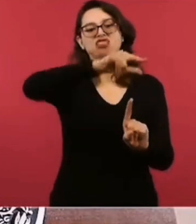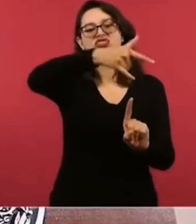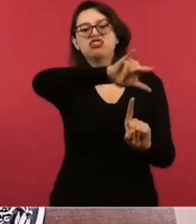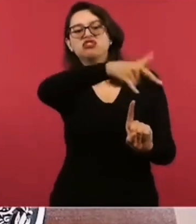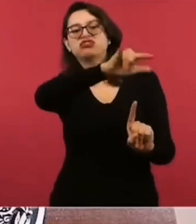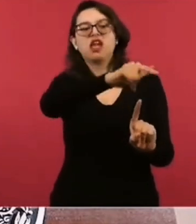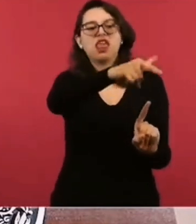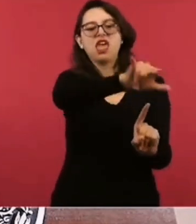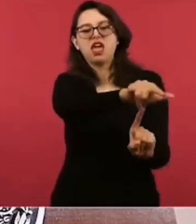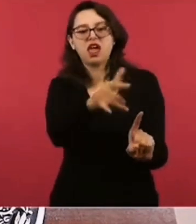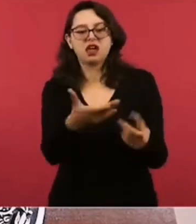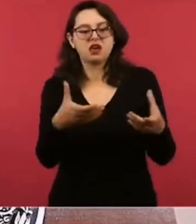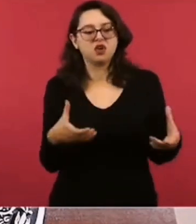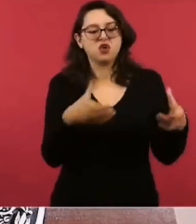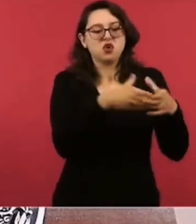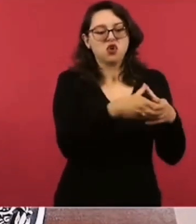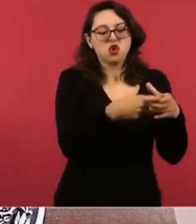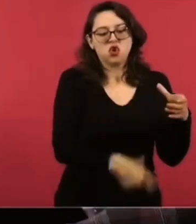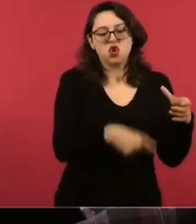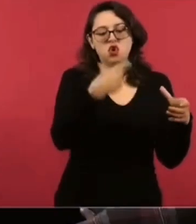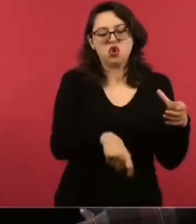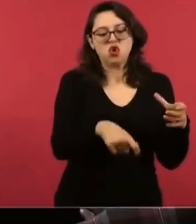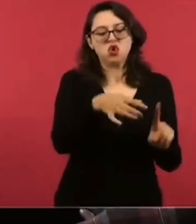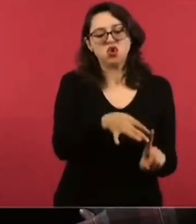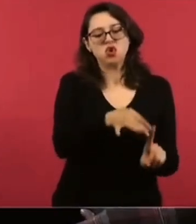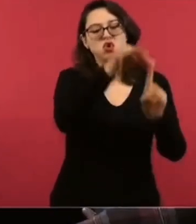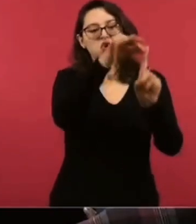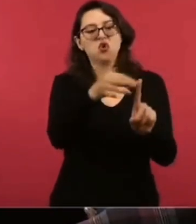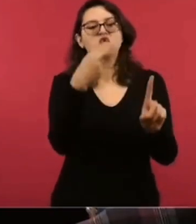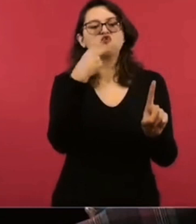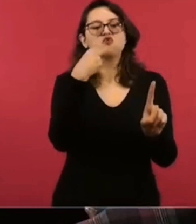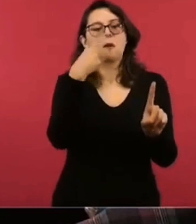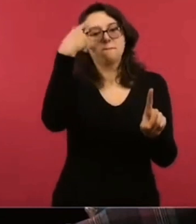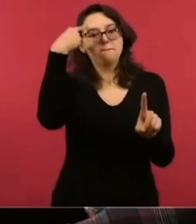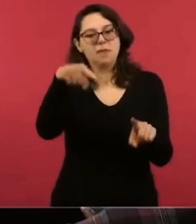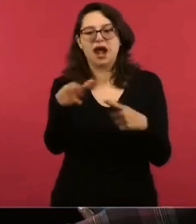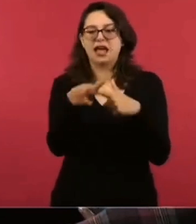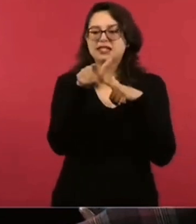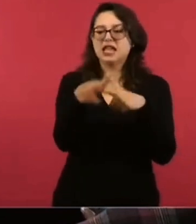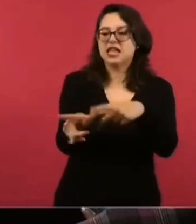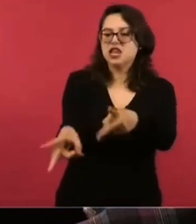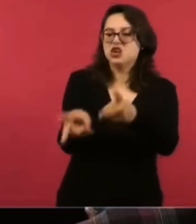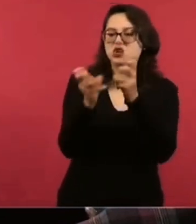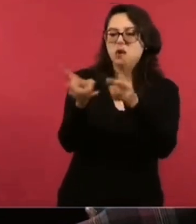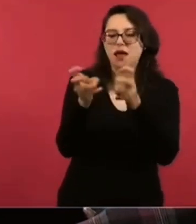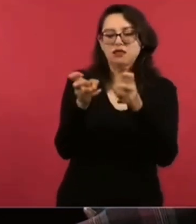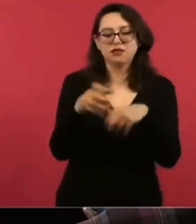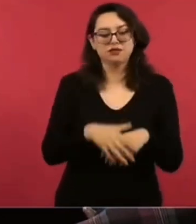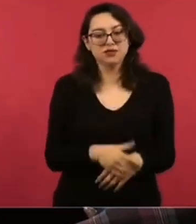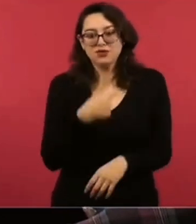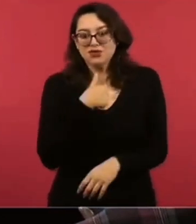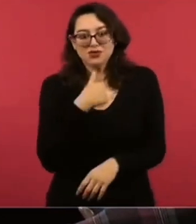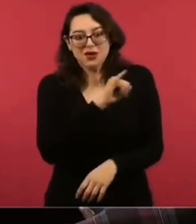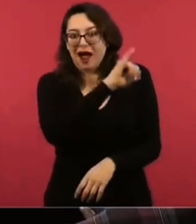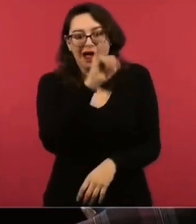a la que únicamente van a utilizar para seguir saqueando y robando. Yo no dije eso, dije